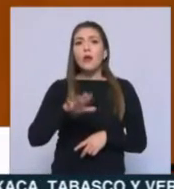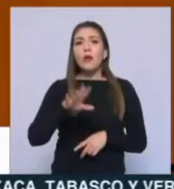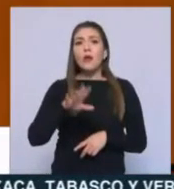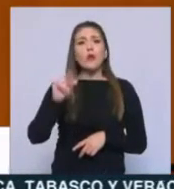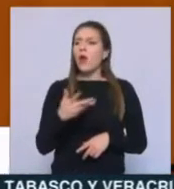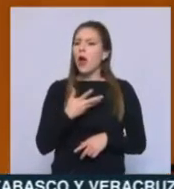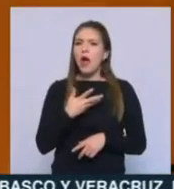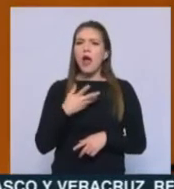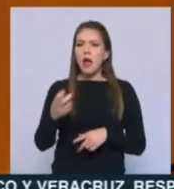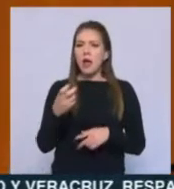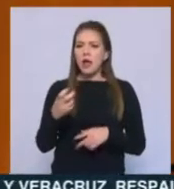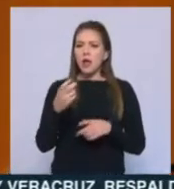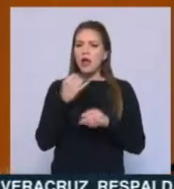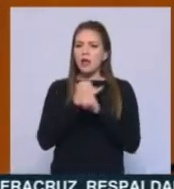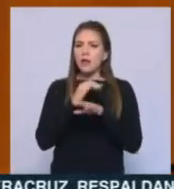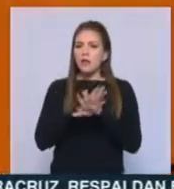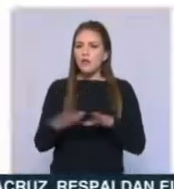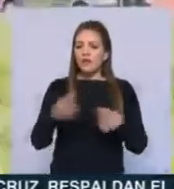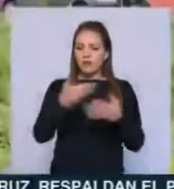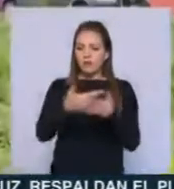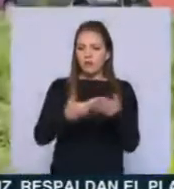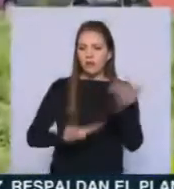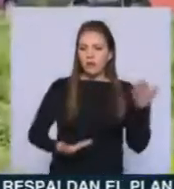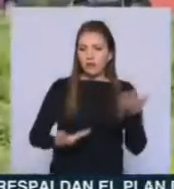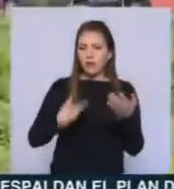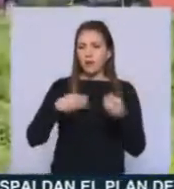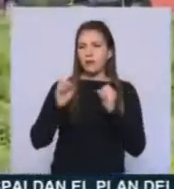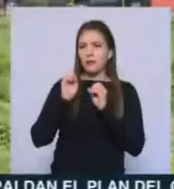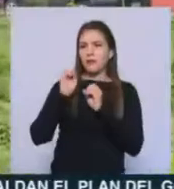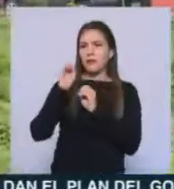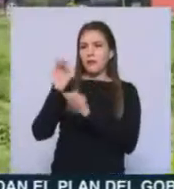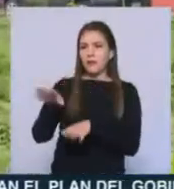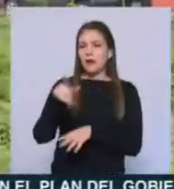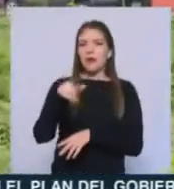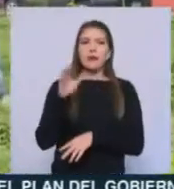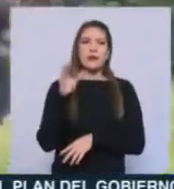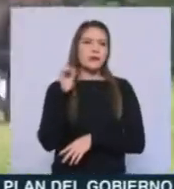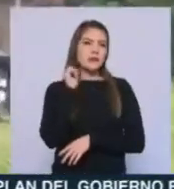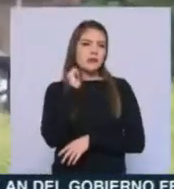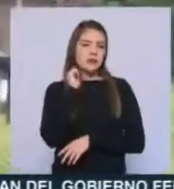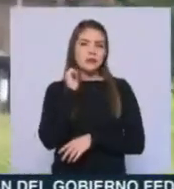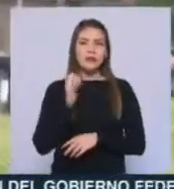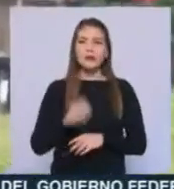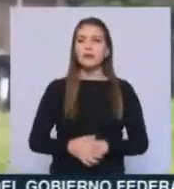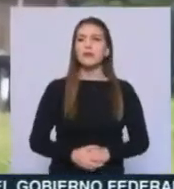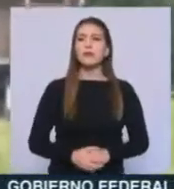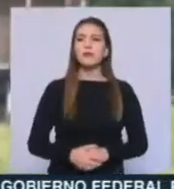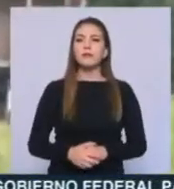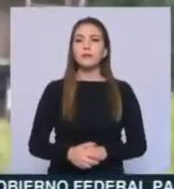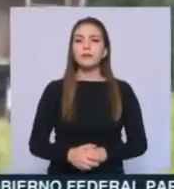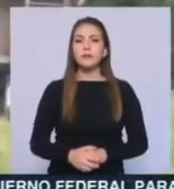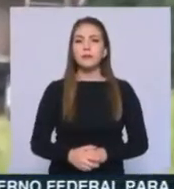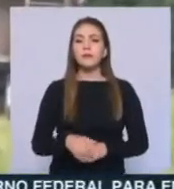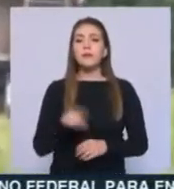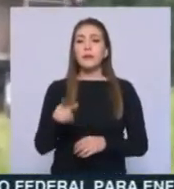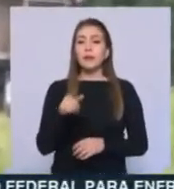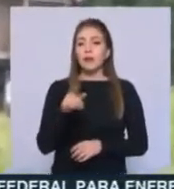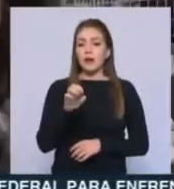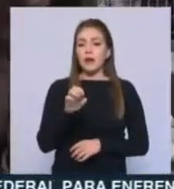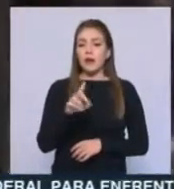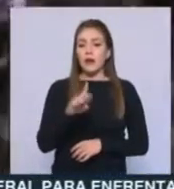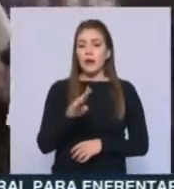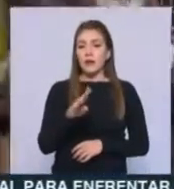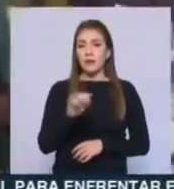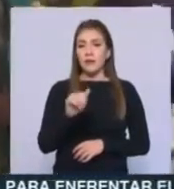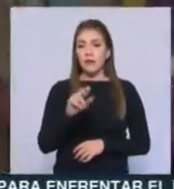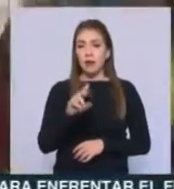en el informe que envía al Senado de la República. En referencia a la regulación migratoria, Ebrard señaló que ya está listo el plan y